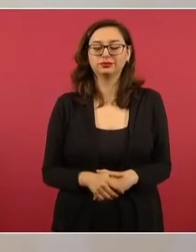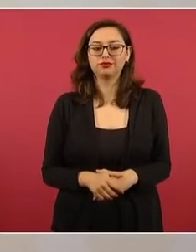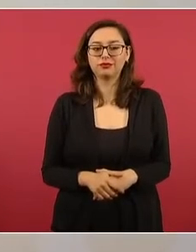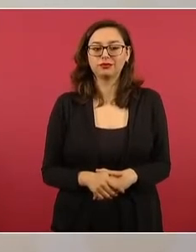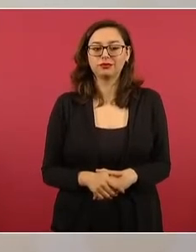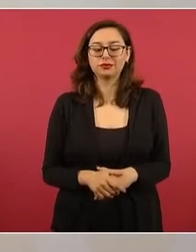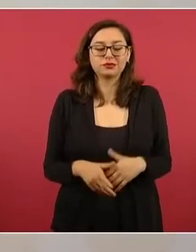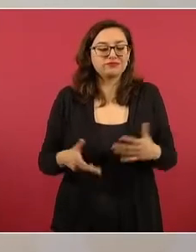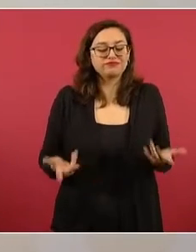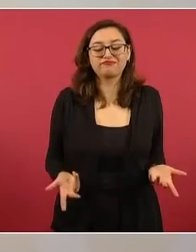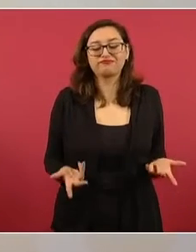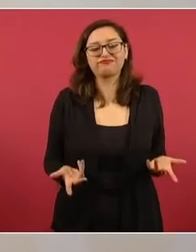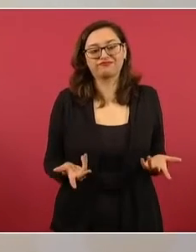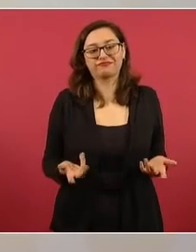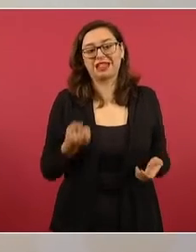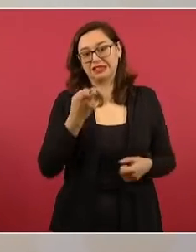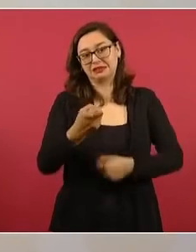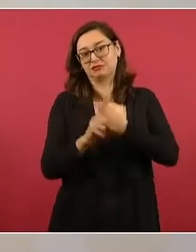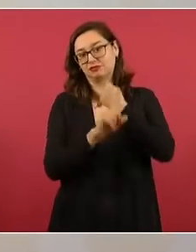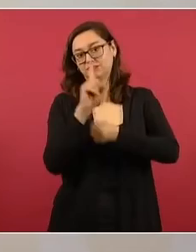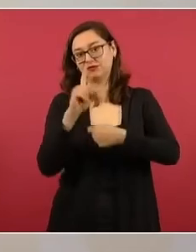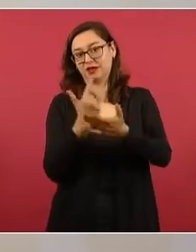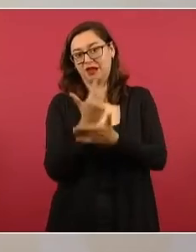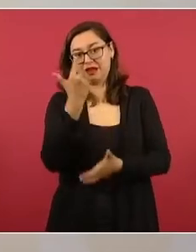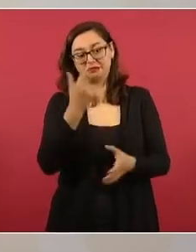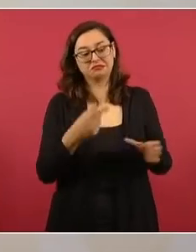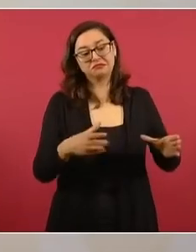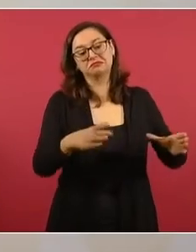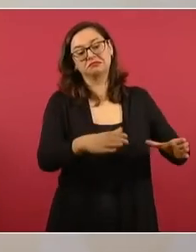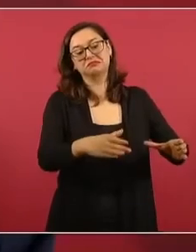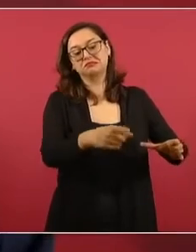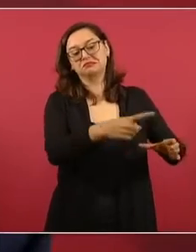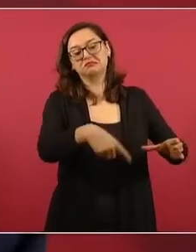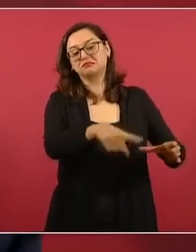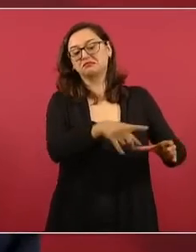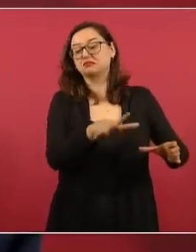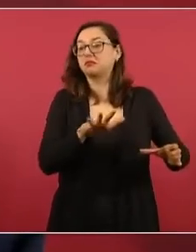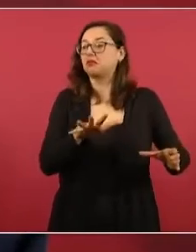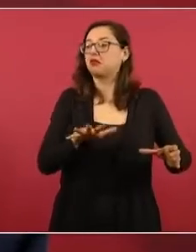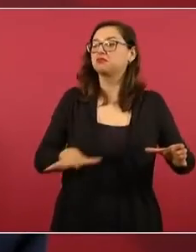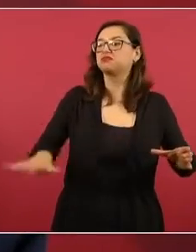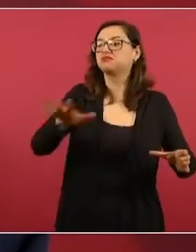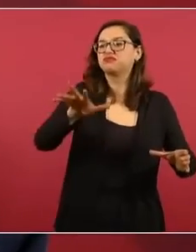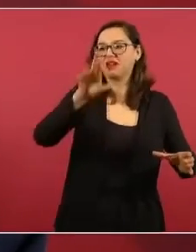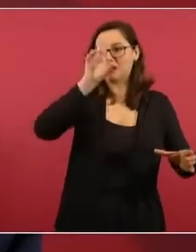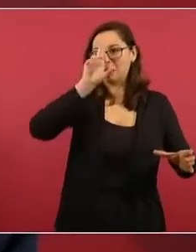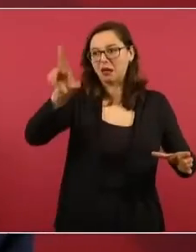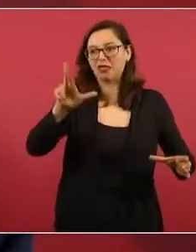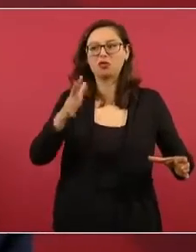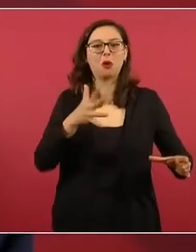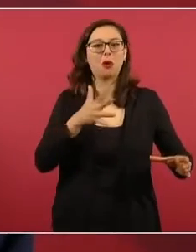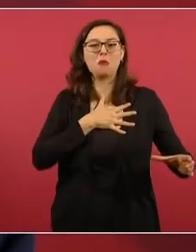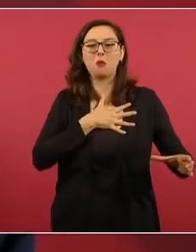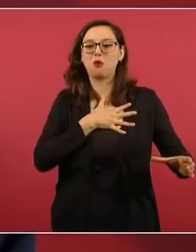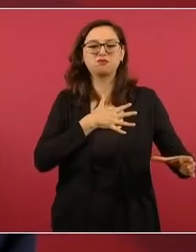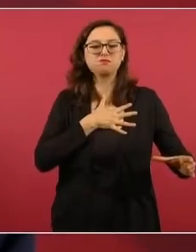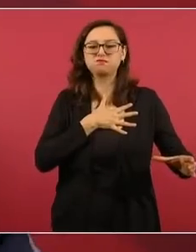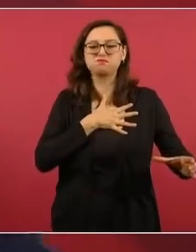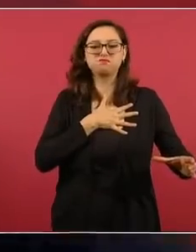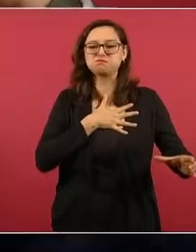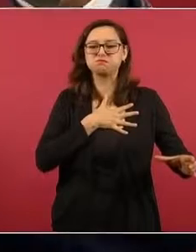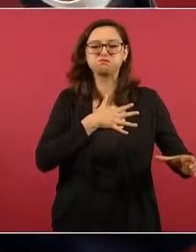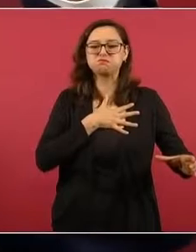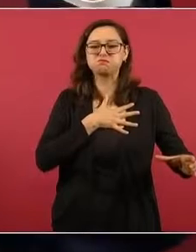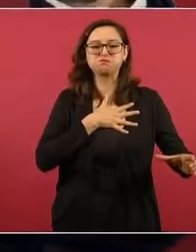No le tienen respeto al pueblo y tampoco le tienen amor al pueblo.